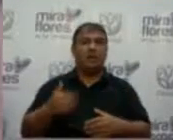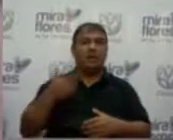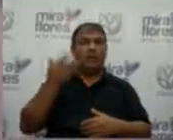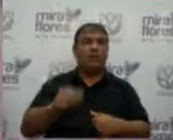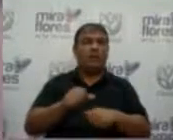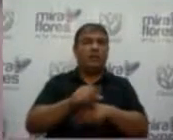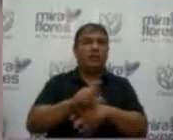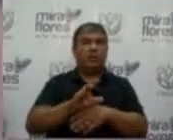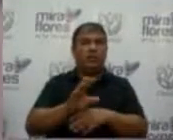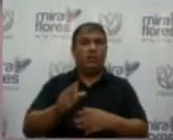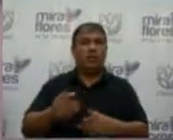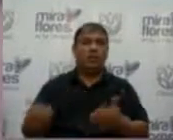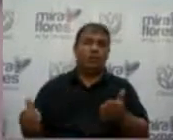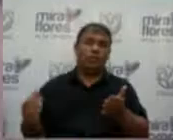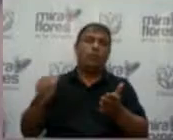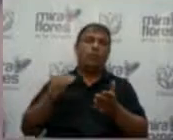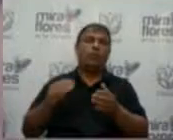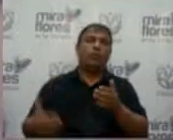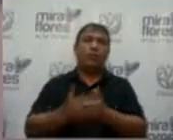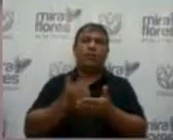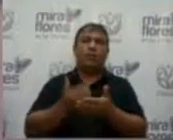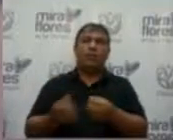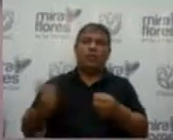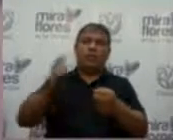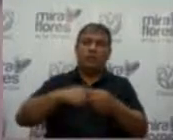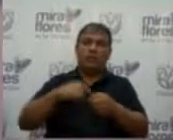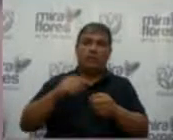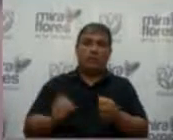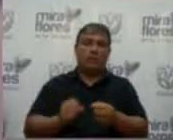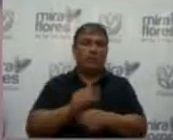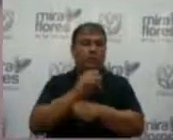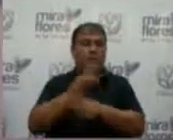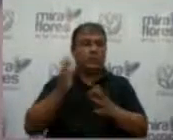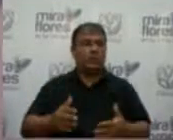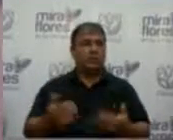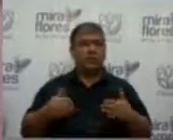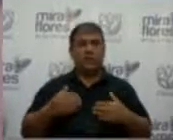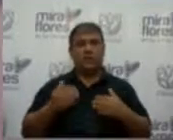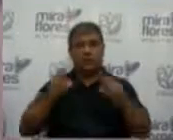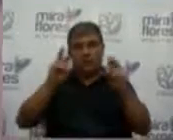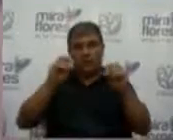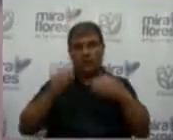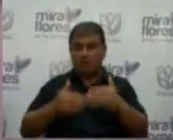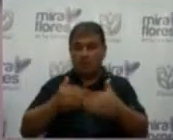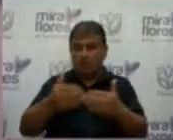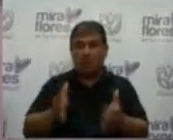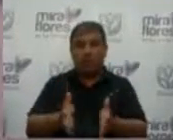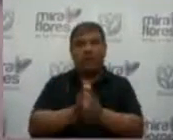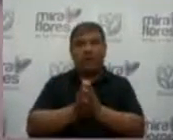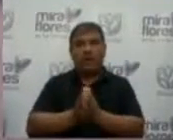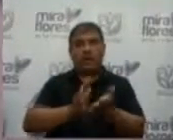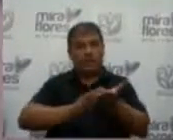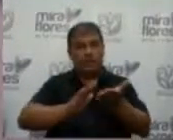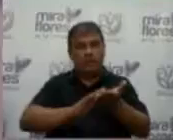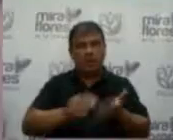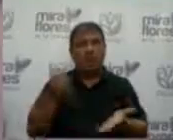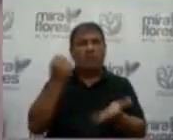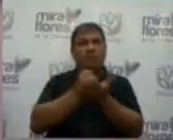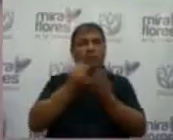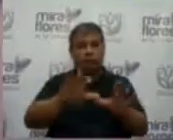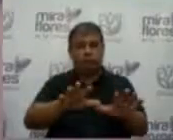de julio un nuevo miembro en el Consejo. No tenemos más temas que tratar, voy a pedir la exoneración de la aprobación